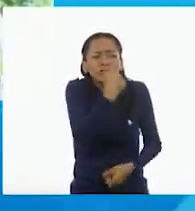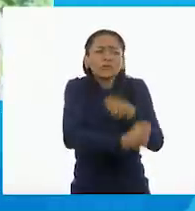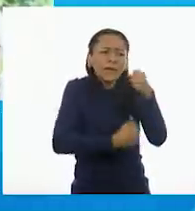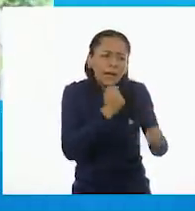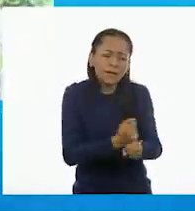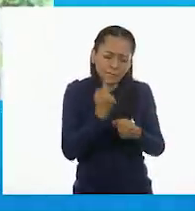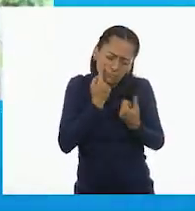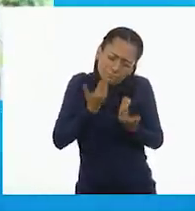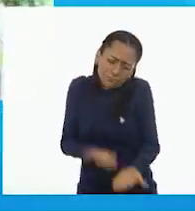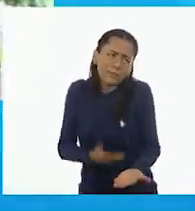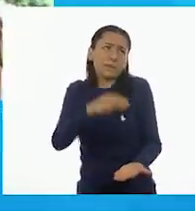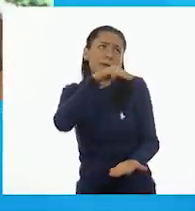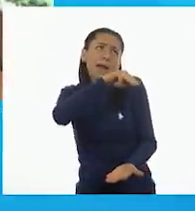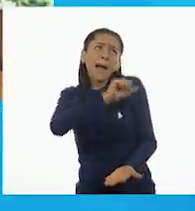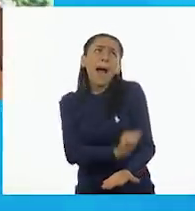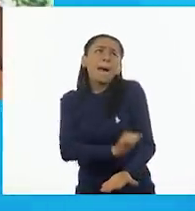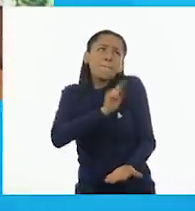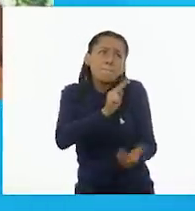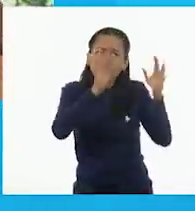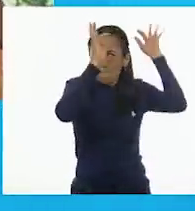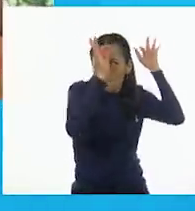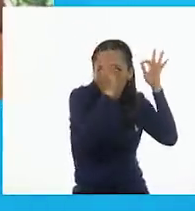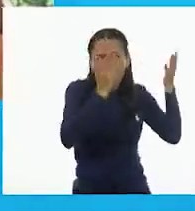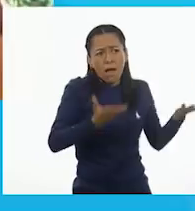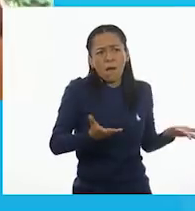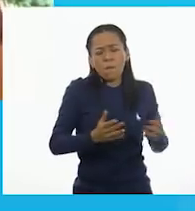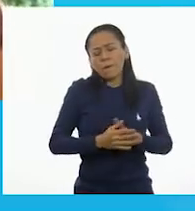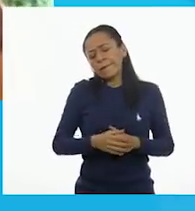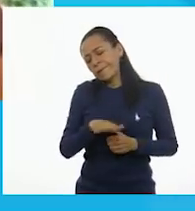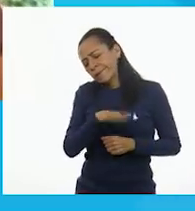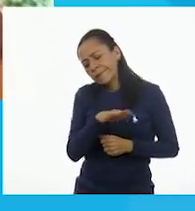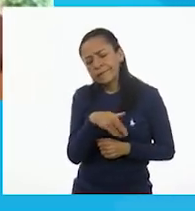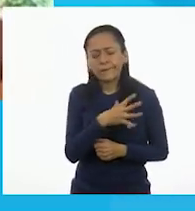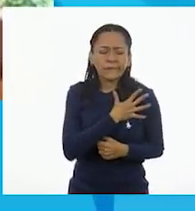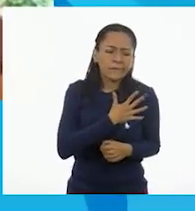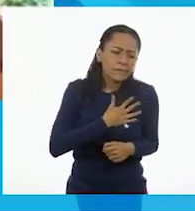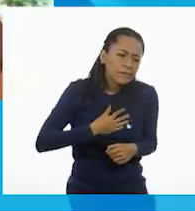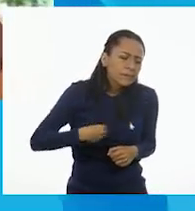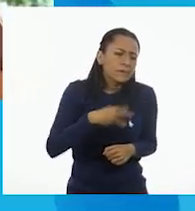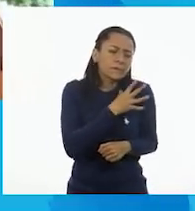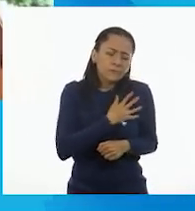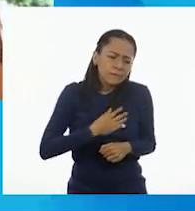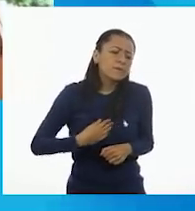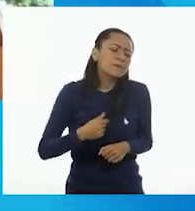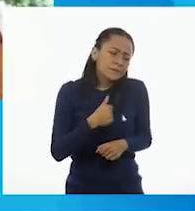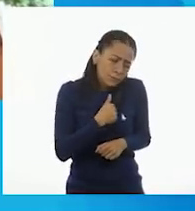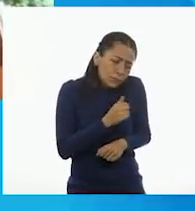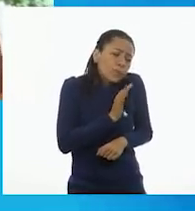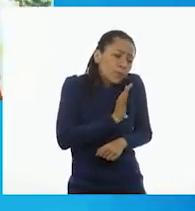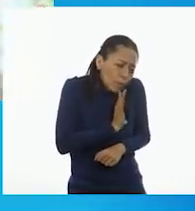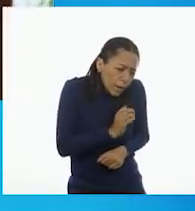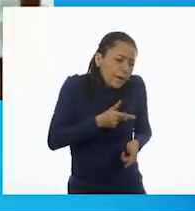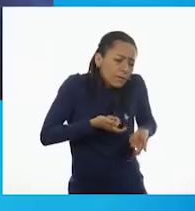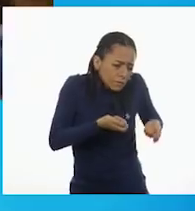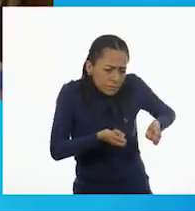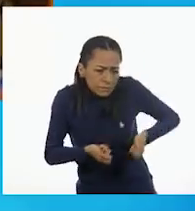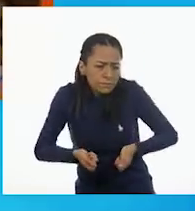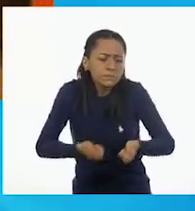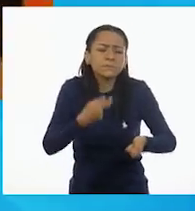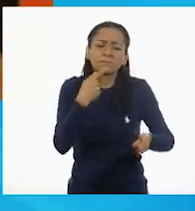Mira, hijito, te juro que yo misma te llevaría, pero ahorita no me puedo dar el lujo de estar faltando a mi trabajo.